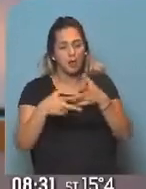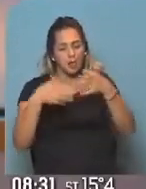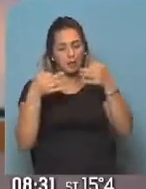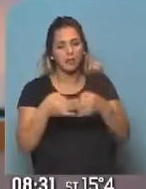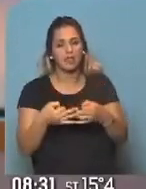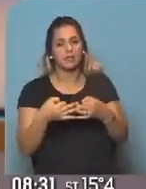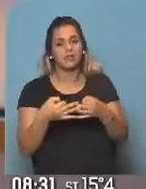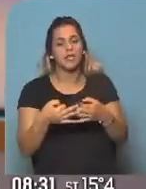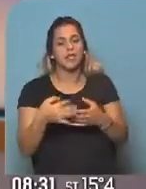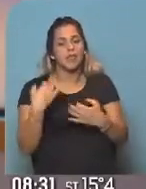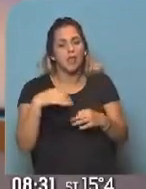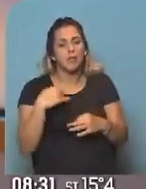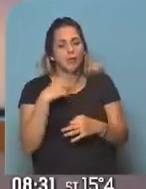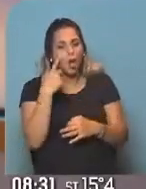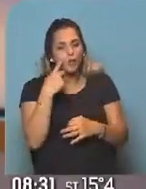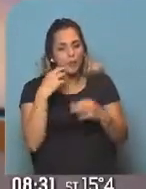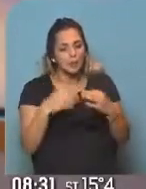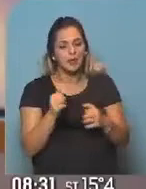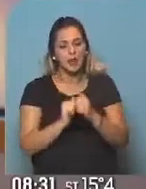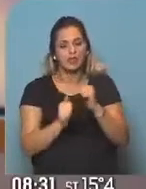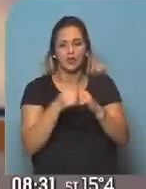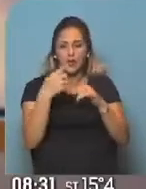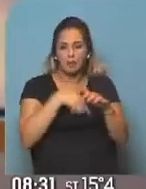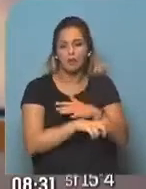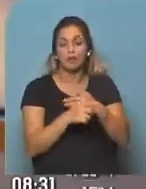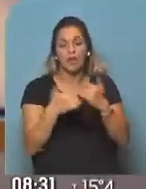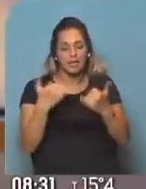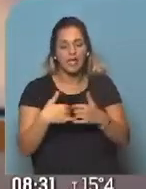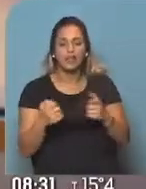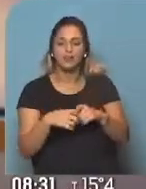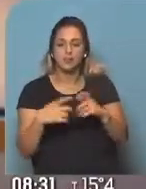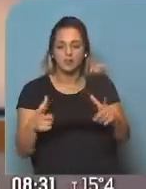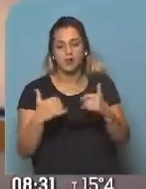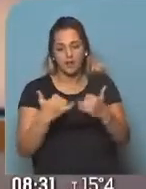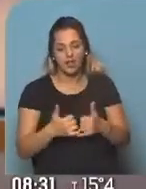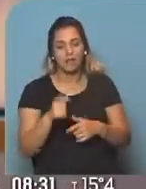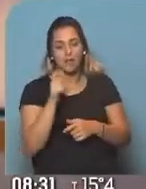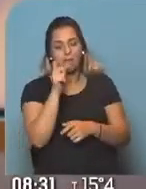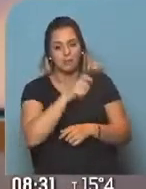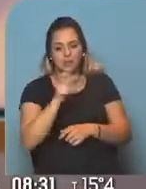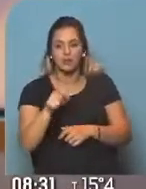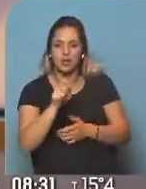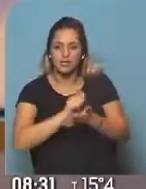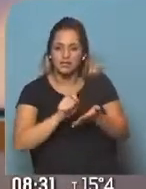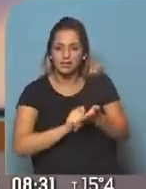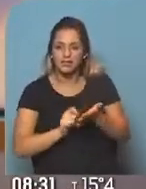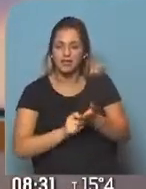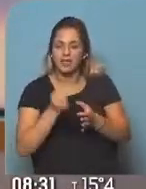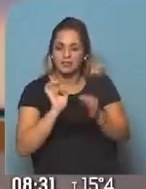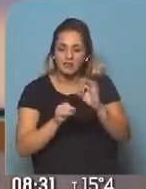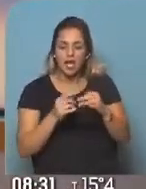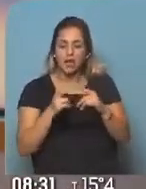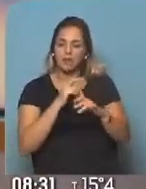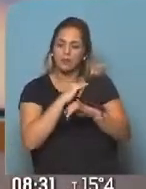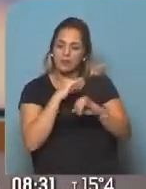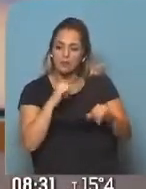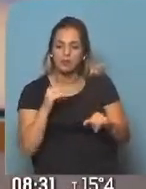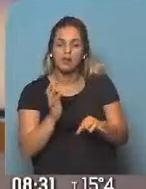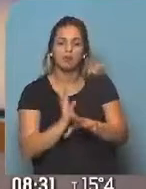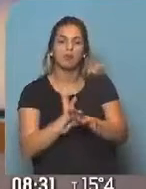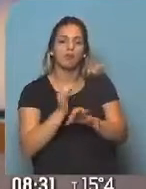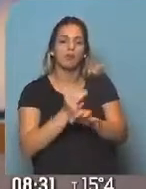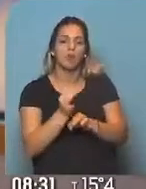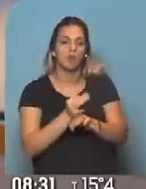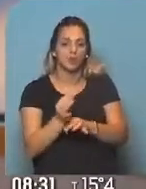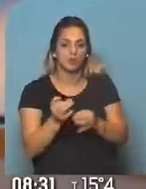conocemos su historia y afortunadamente hay gente que la escribe y la reescribe y nos informa nos alumbra nos educa en definitiva